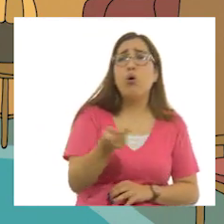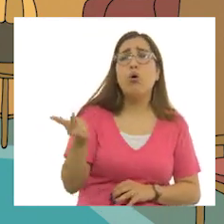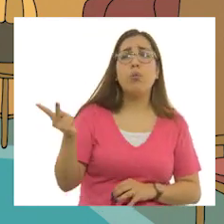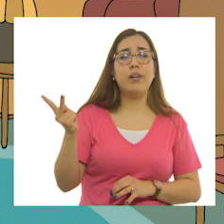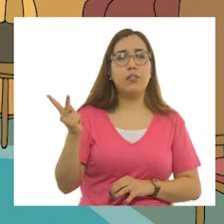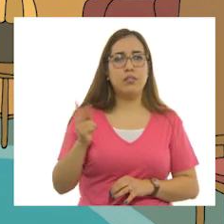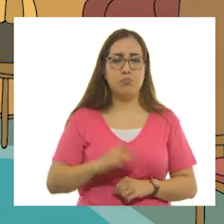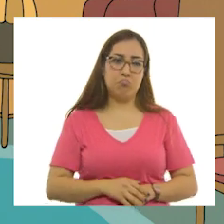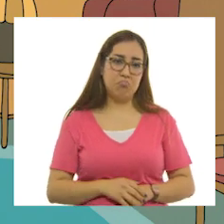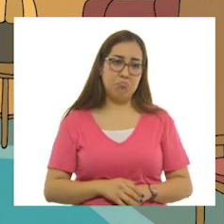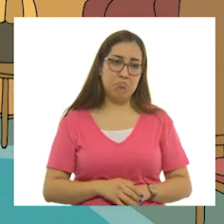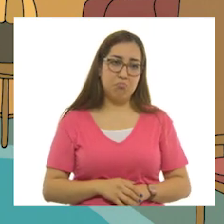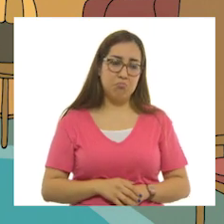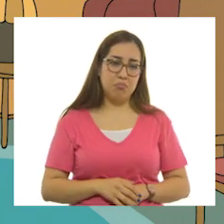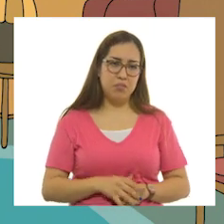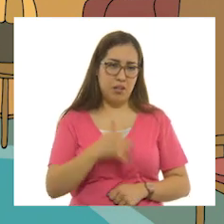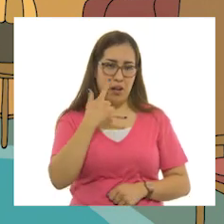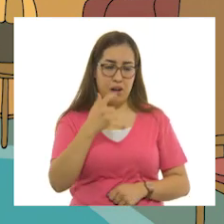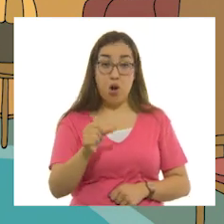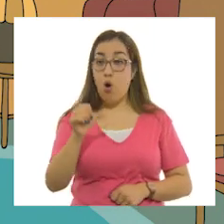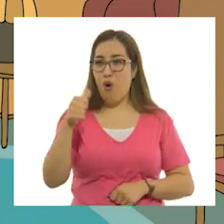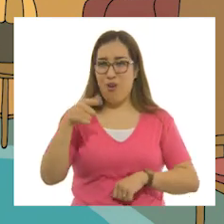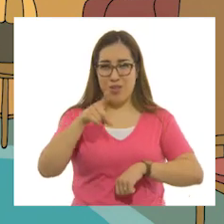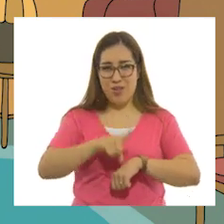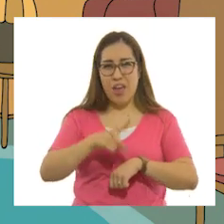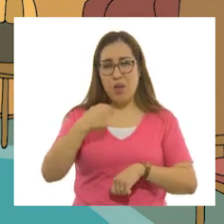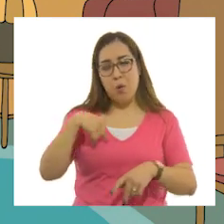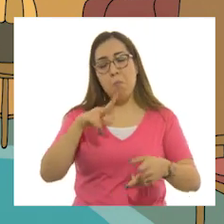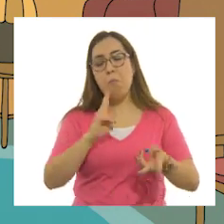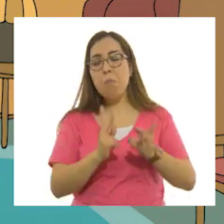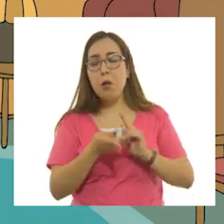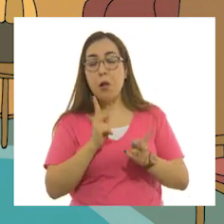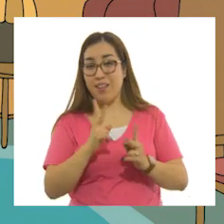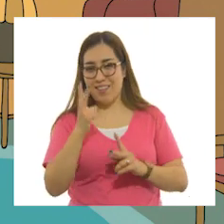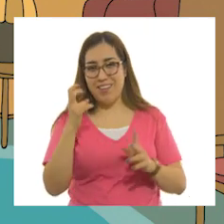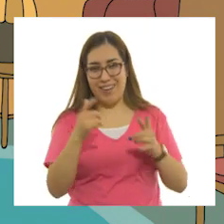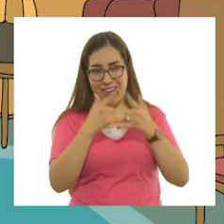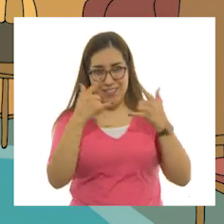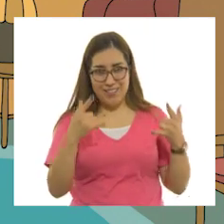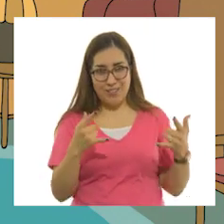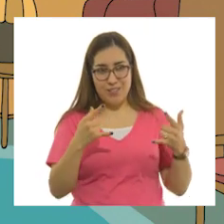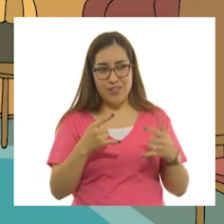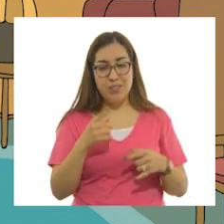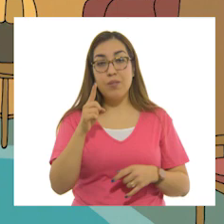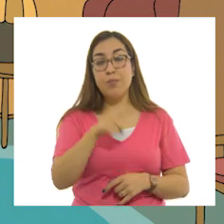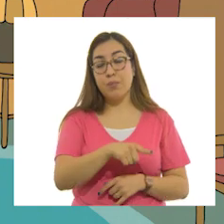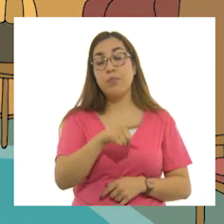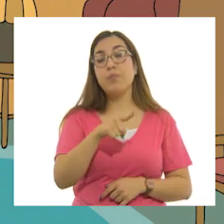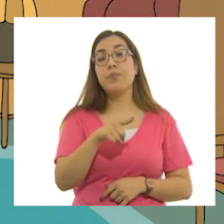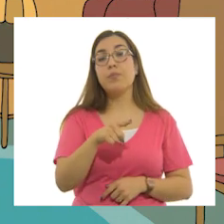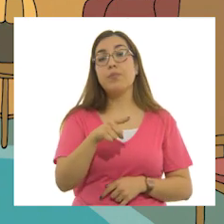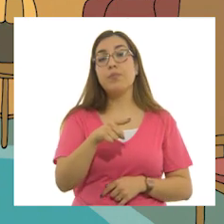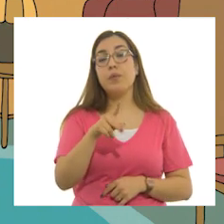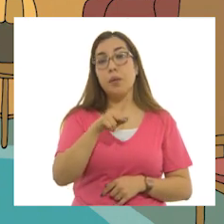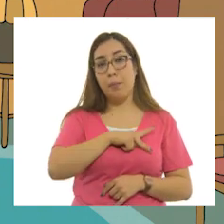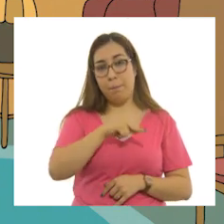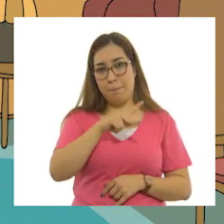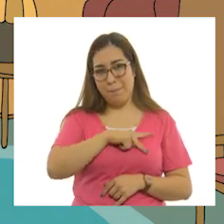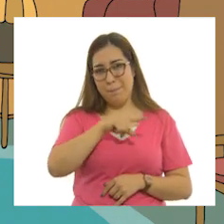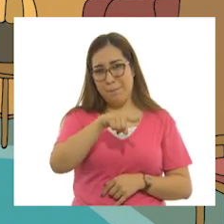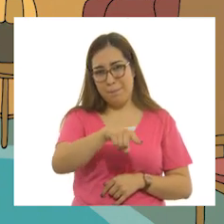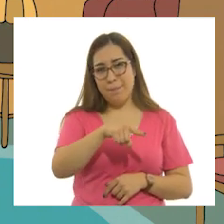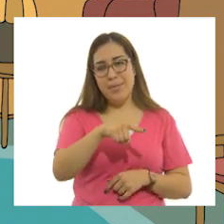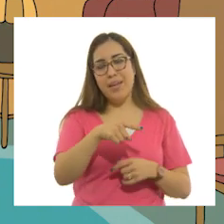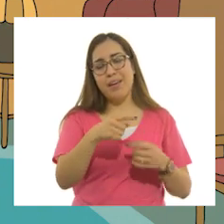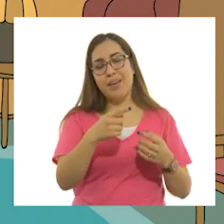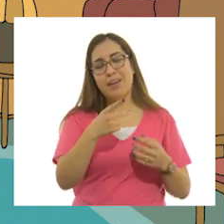y bueno el otro día estaba practicando esta historia mía hardwicke cupertino y luego